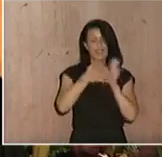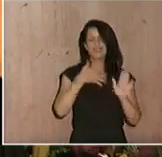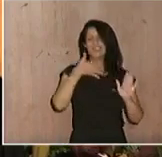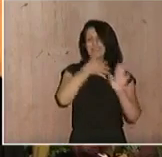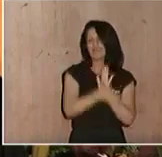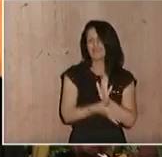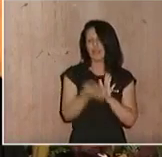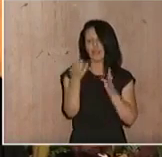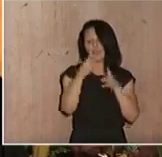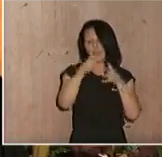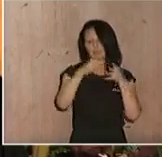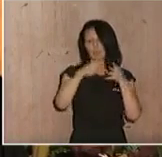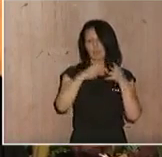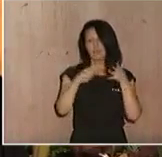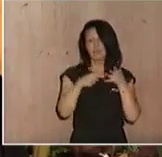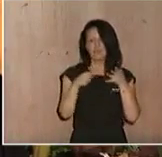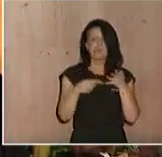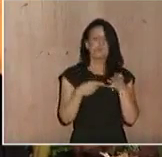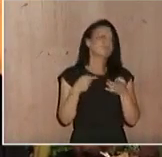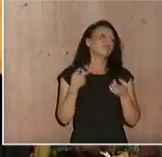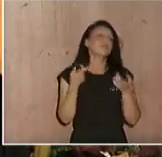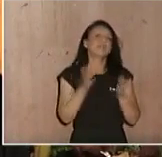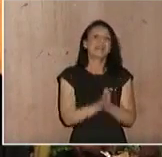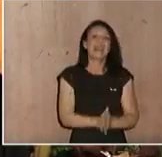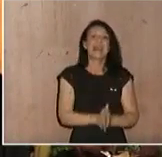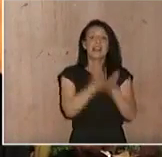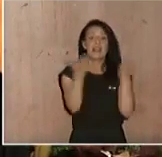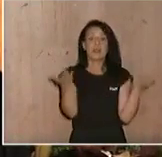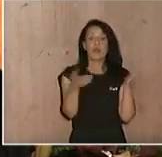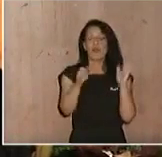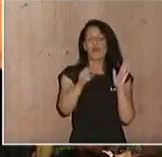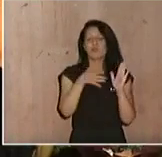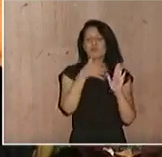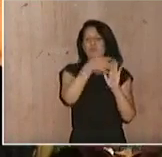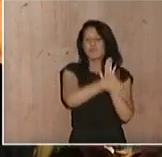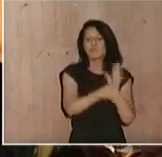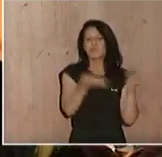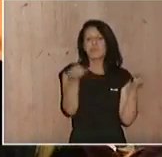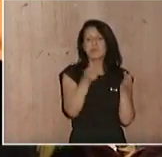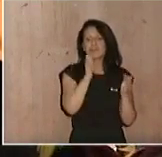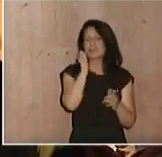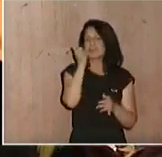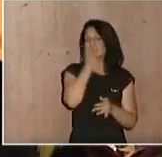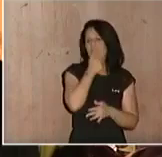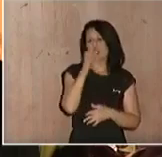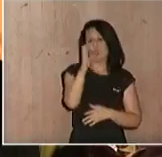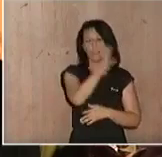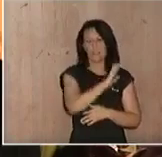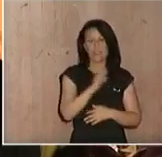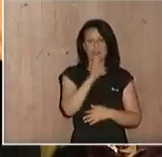significado. He aquí el libro que simboliza los secretos de las ciencias.